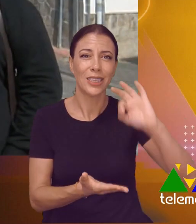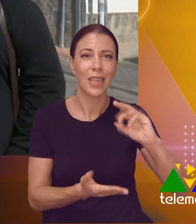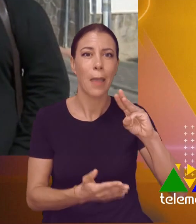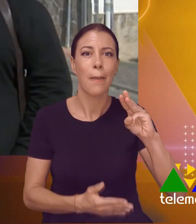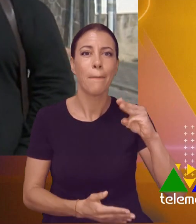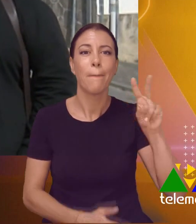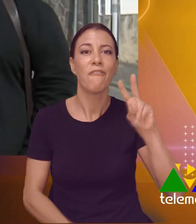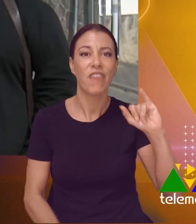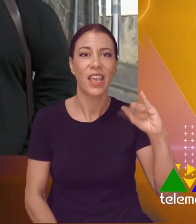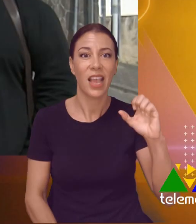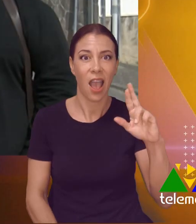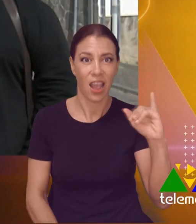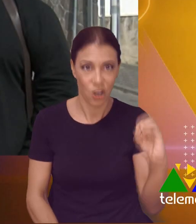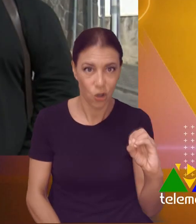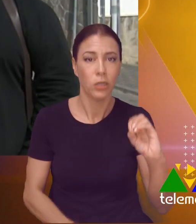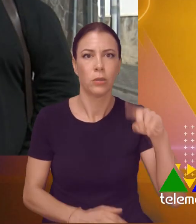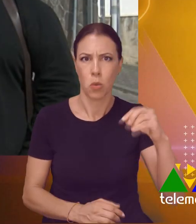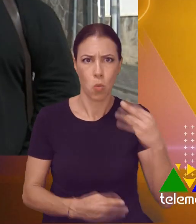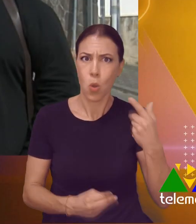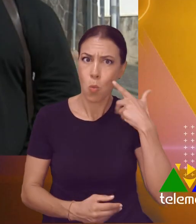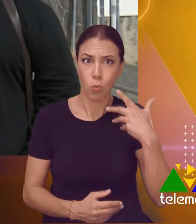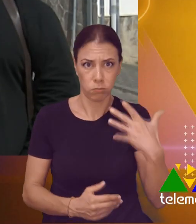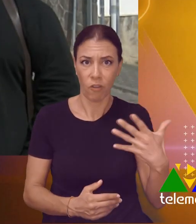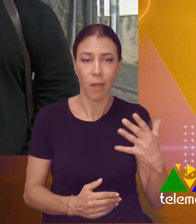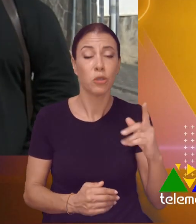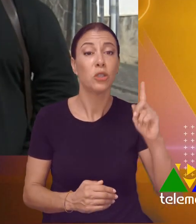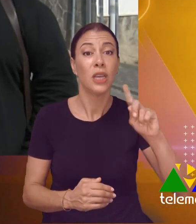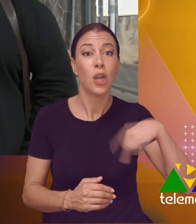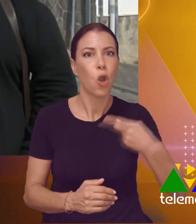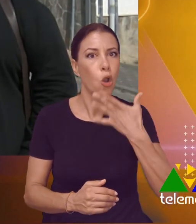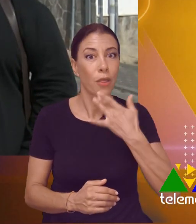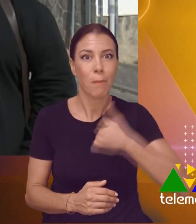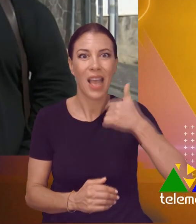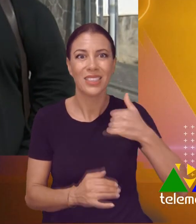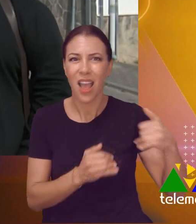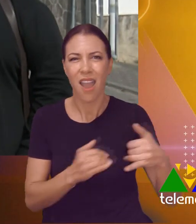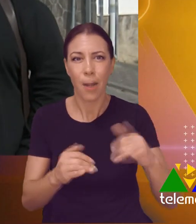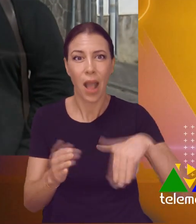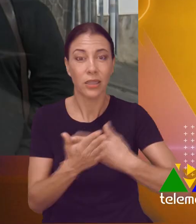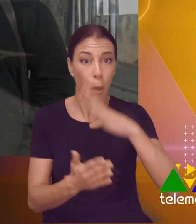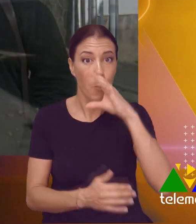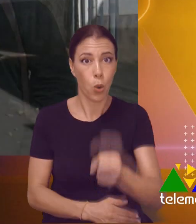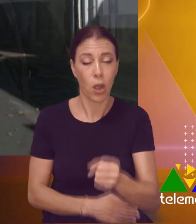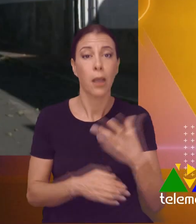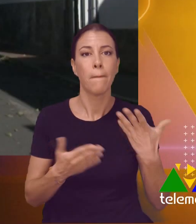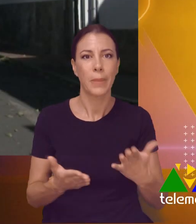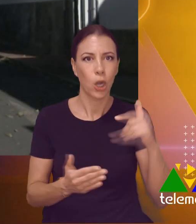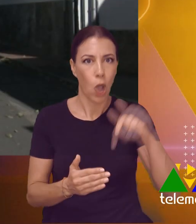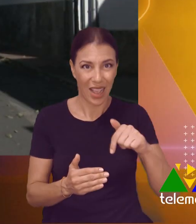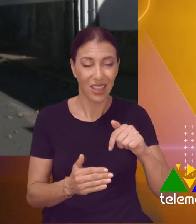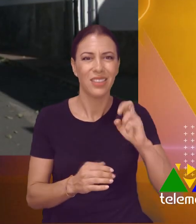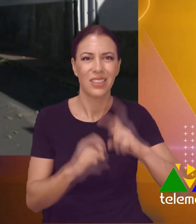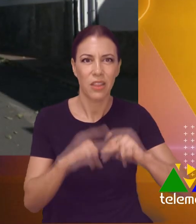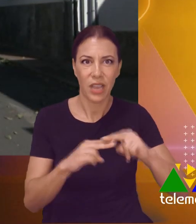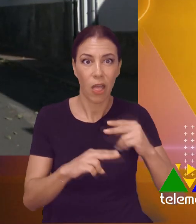sale, la Rambla de la Bruja, pero el resto siempre hay pequeñas barranqueras que son donde se han edificado las calles, que es lo curioso, han usado